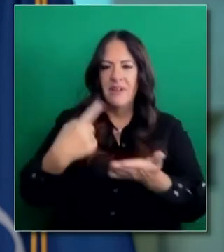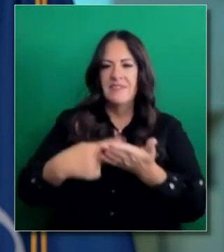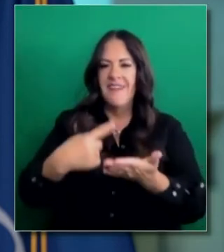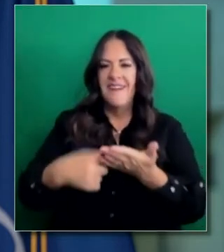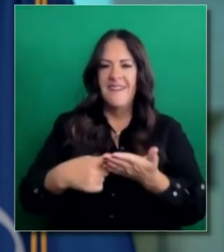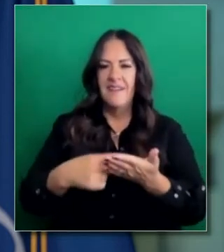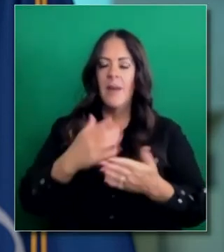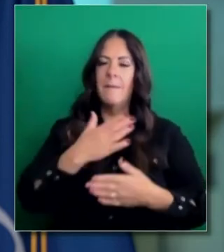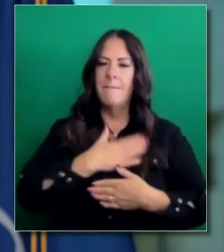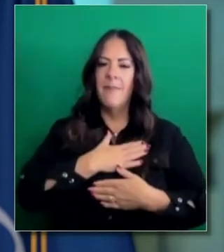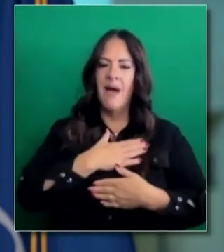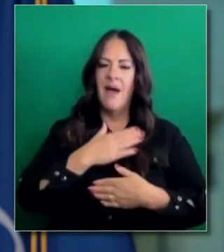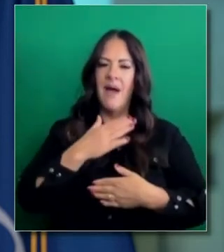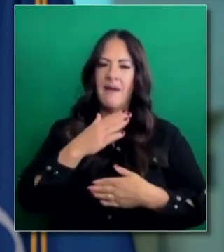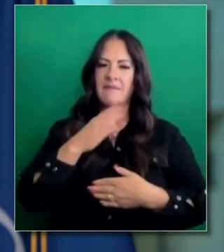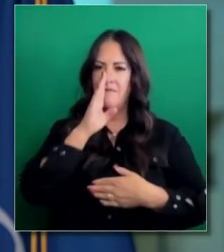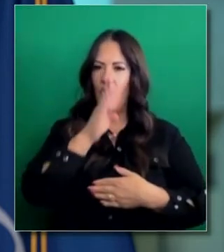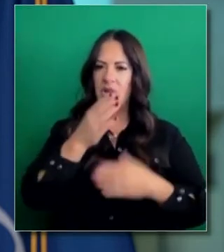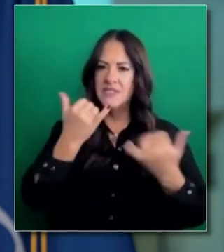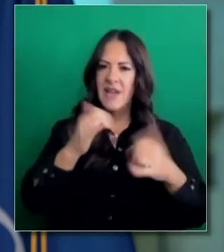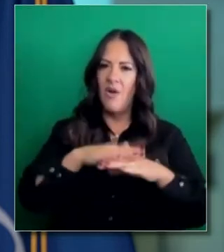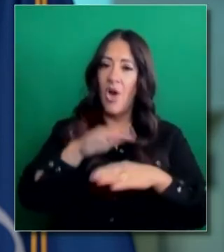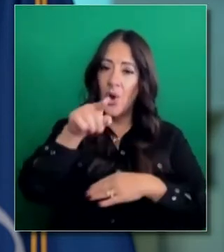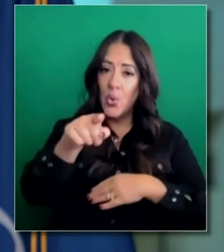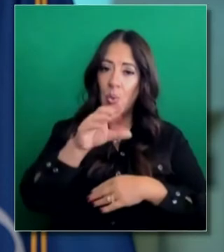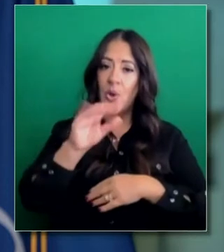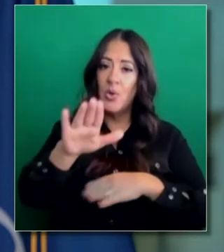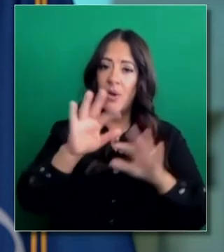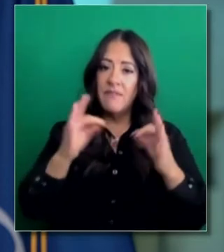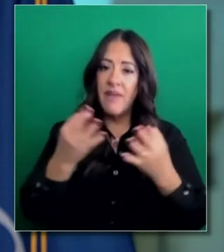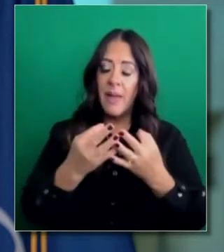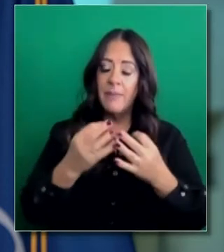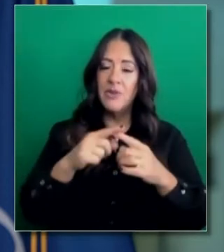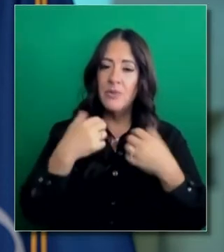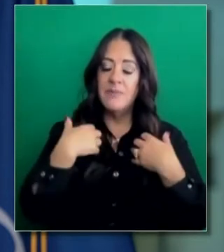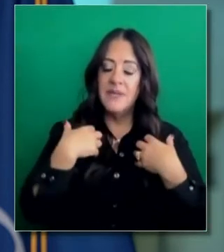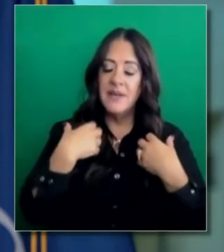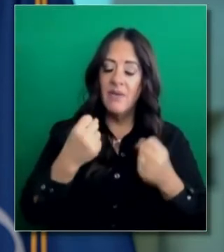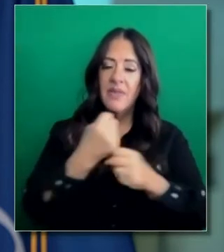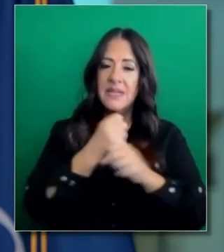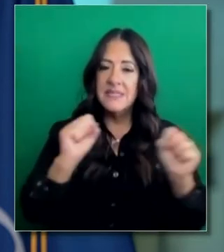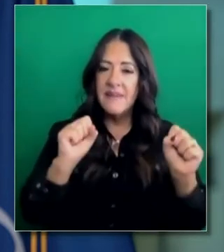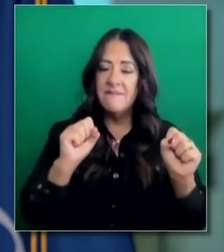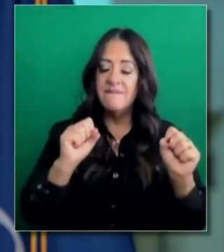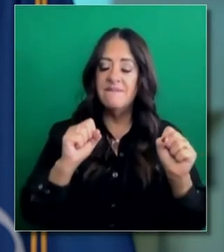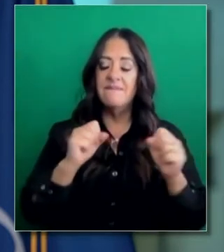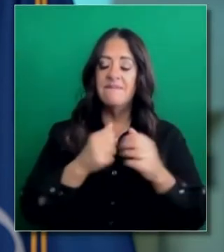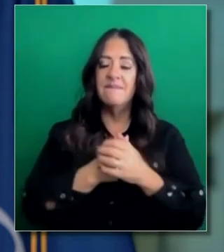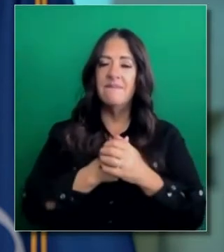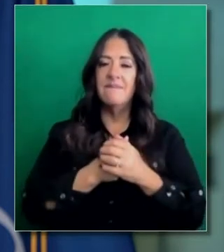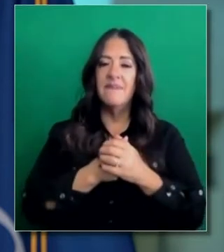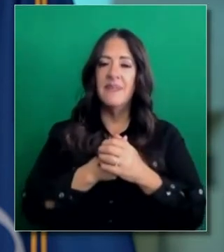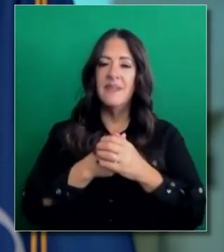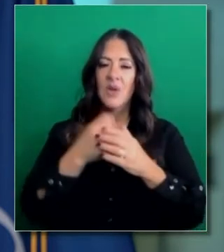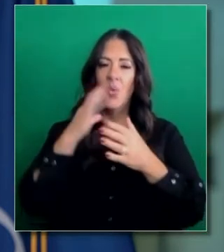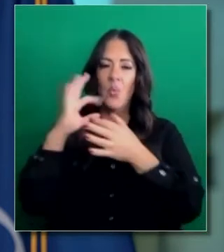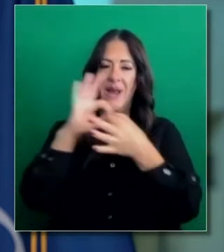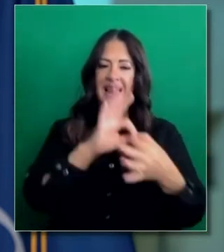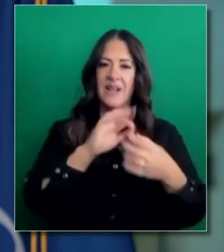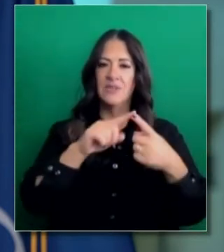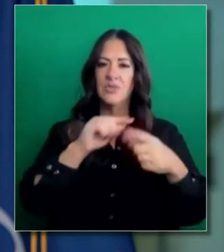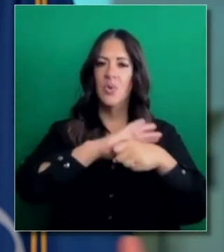francamente es ustedes sus familias y su seguridad en cuanto a problemas